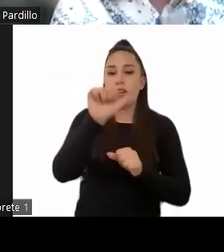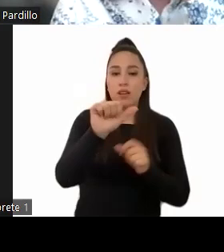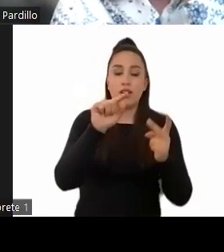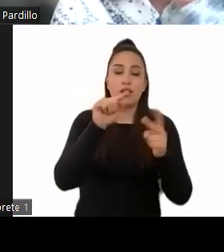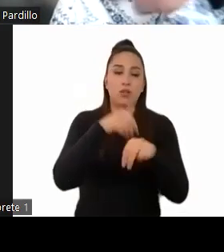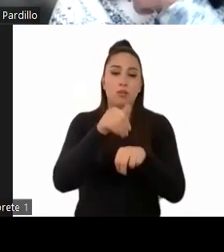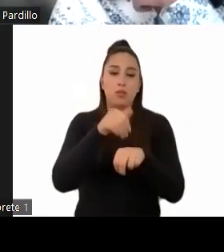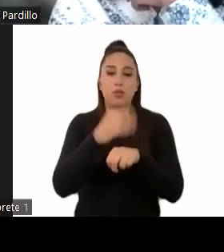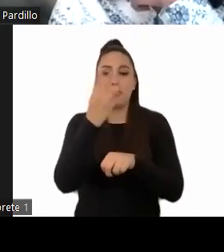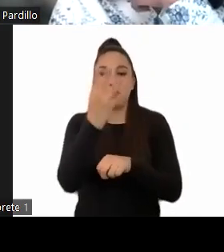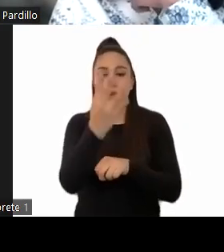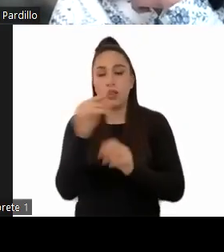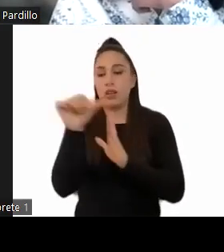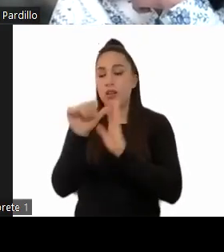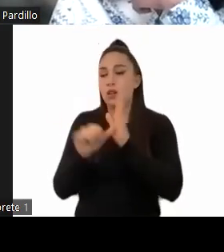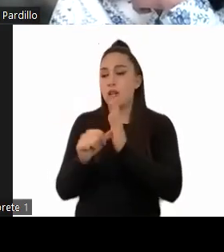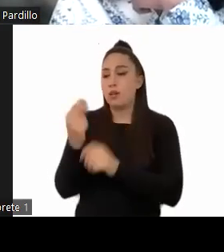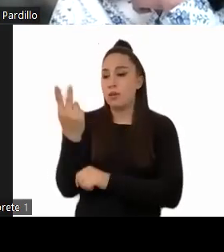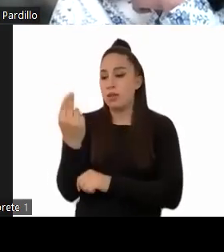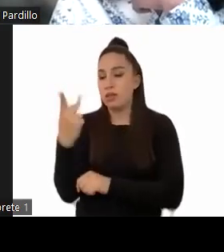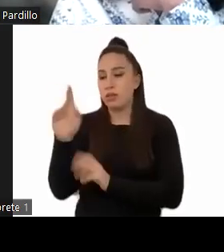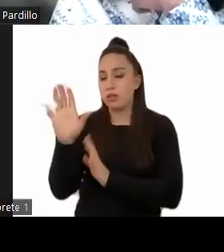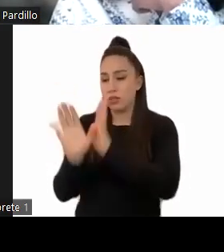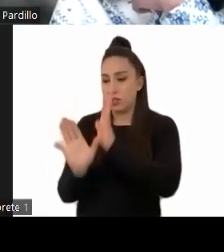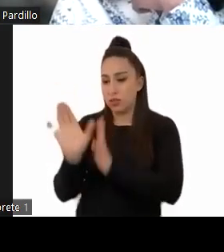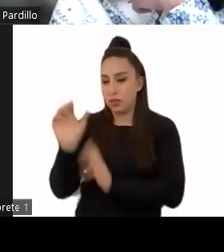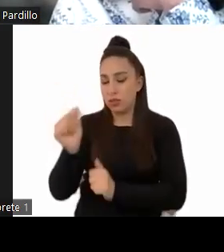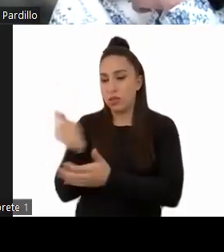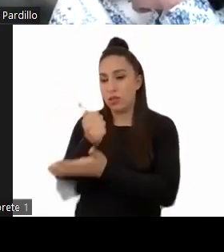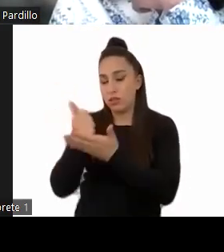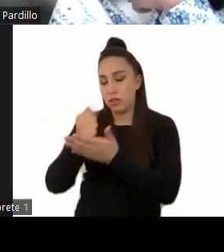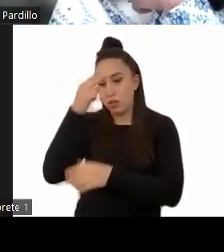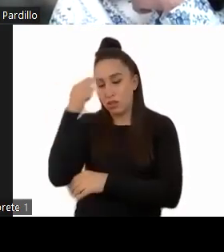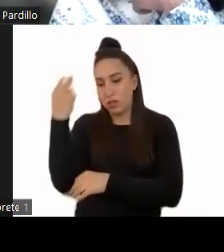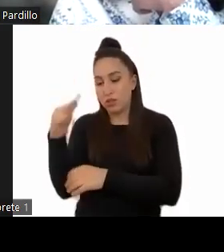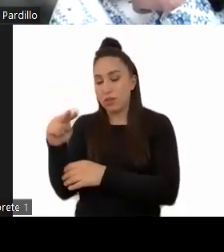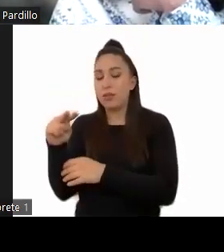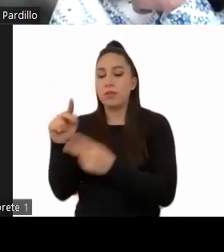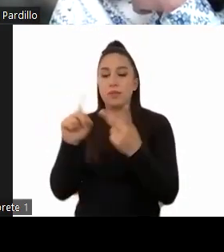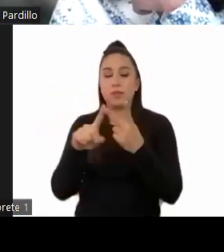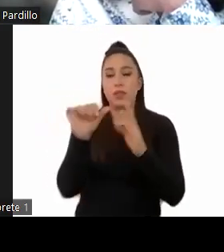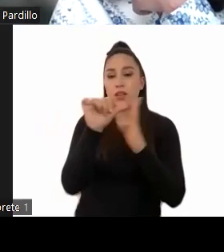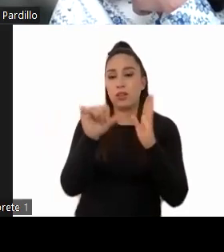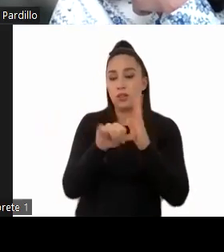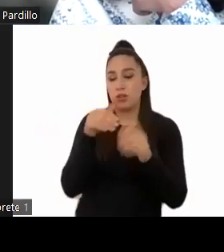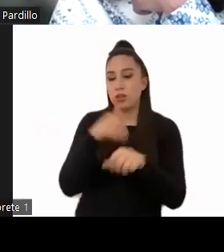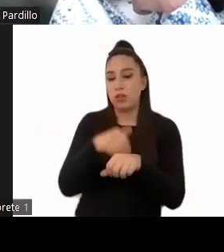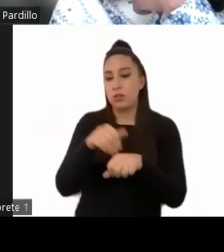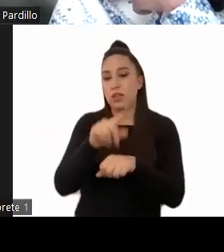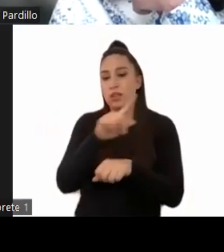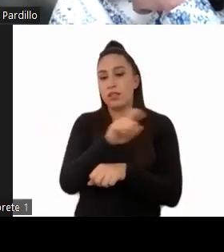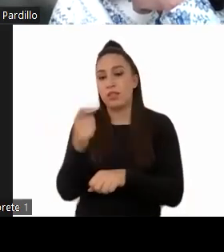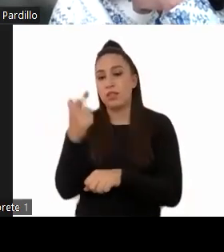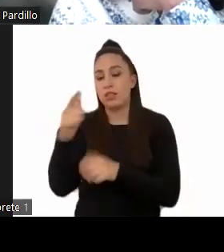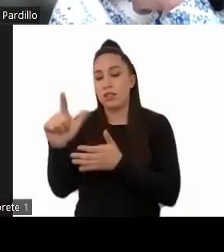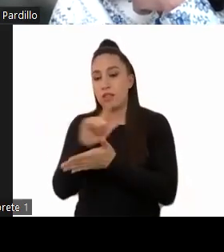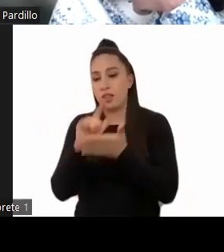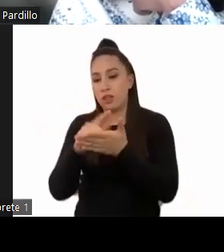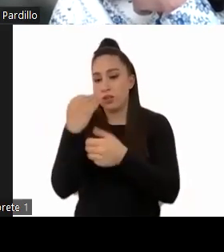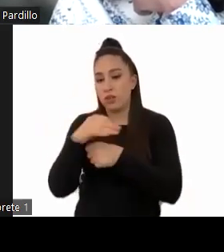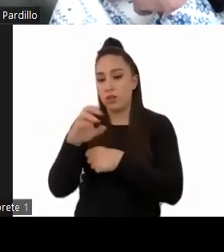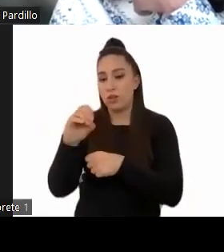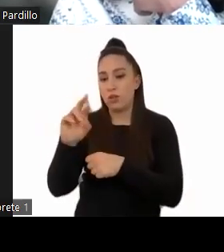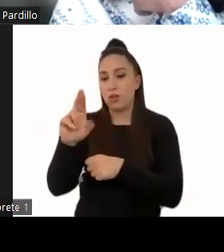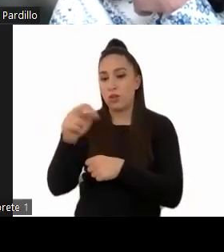del artículo 25 de la Constitución Política de la Ciudad de México, así como el artículo 107 de la Ley Orgánica del Congreso de la Ciudad